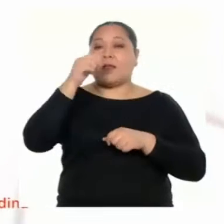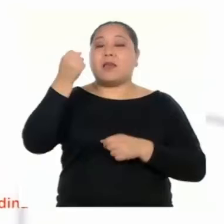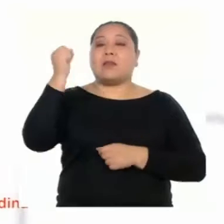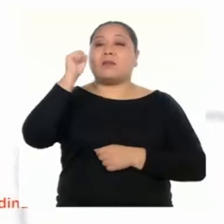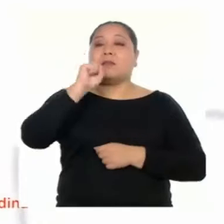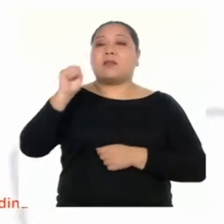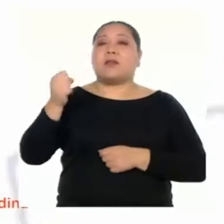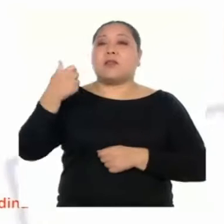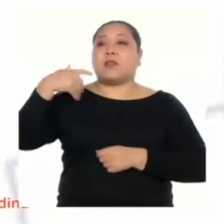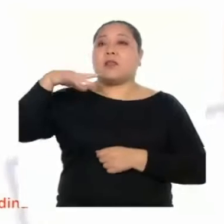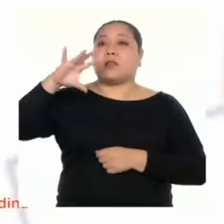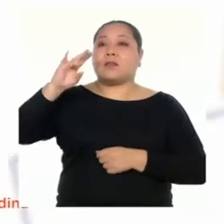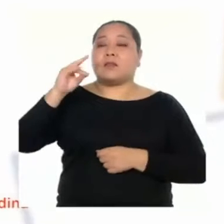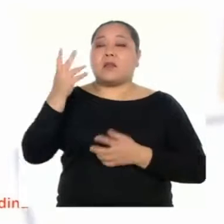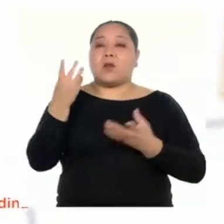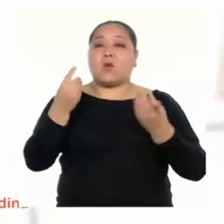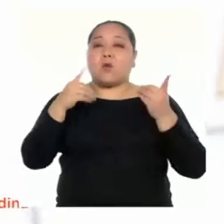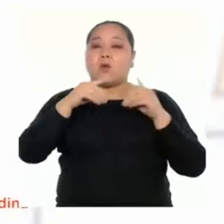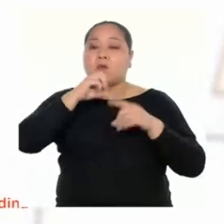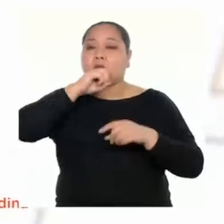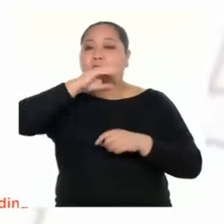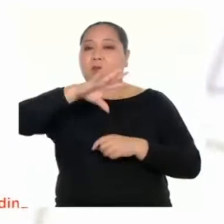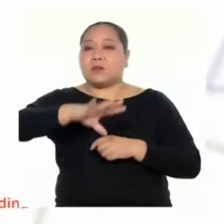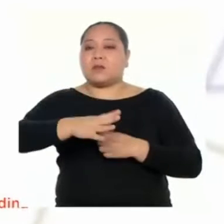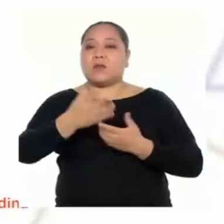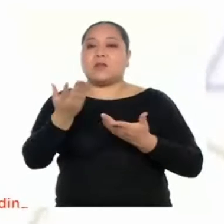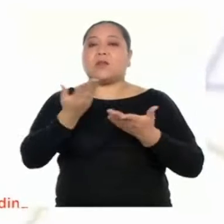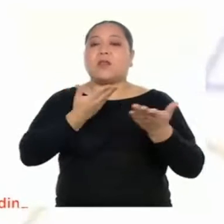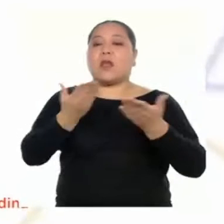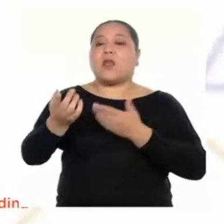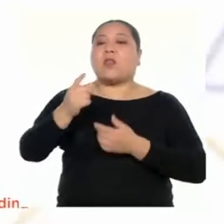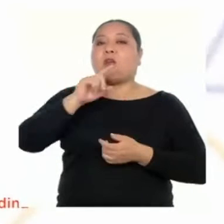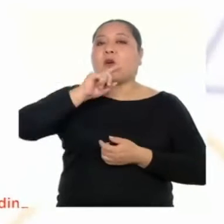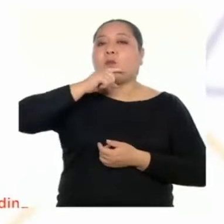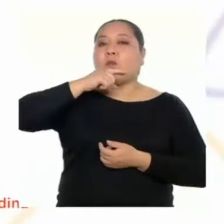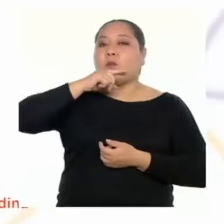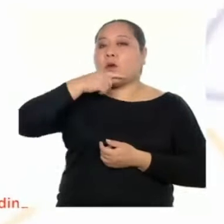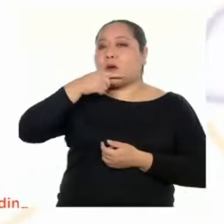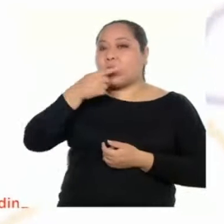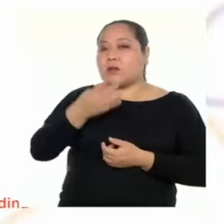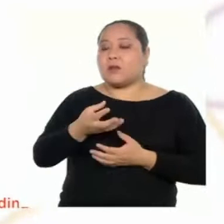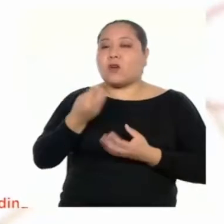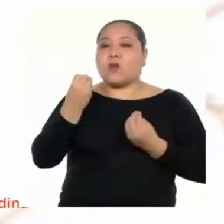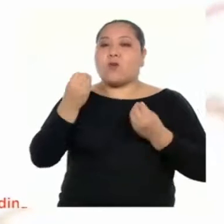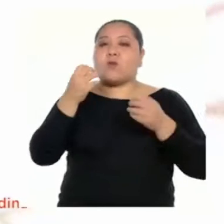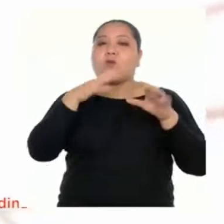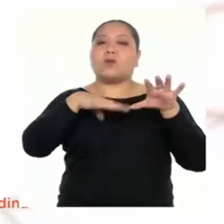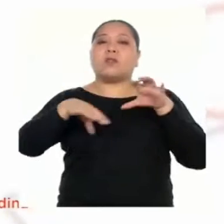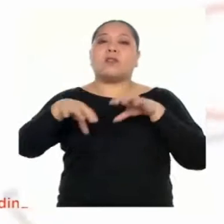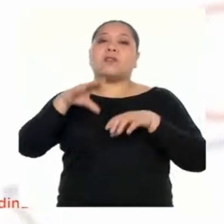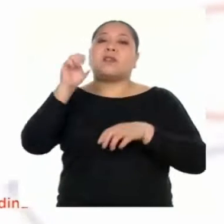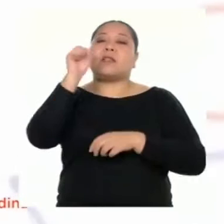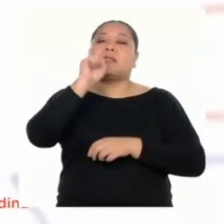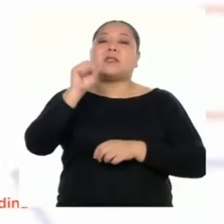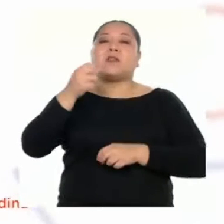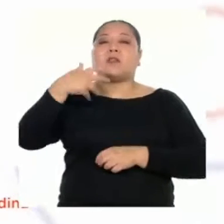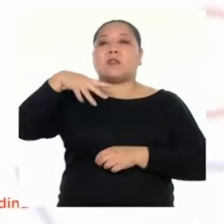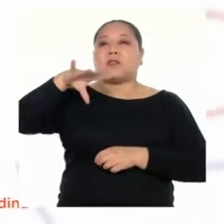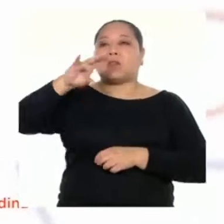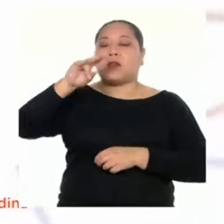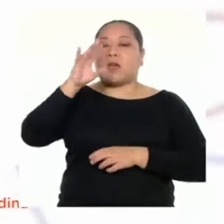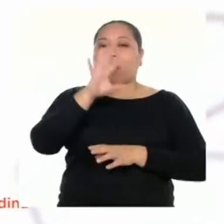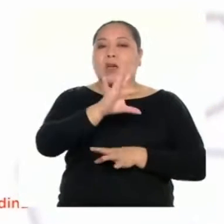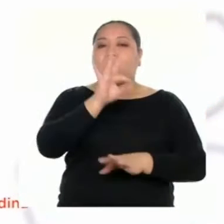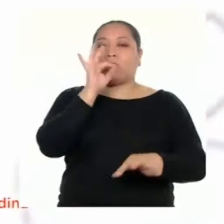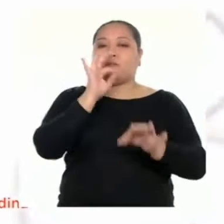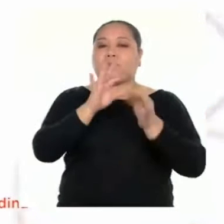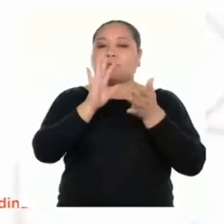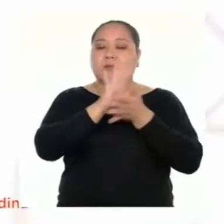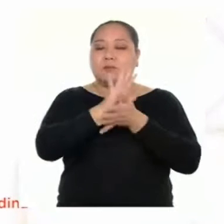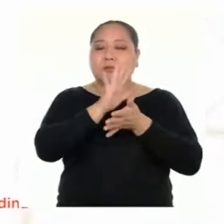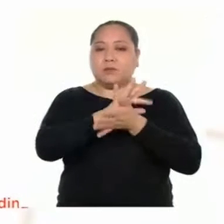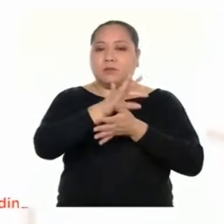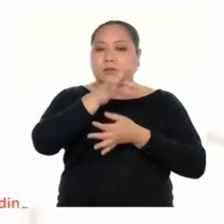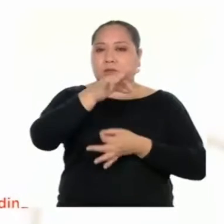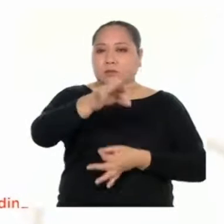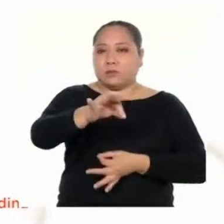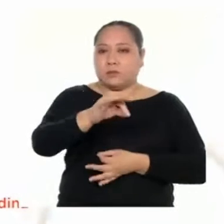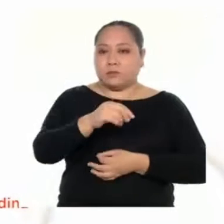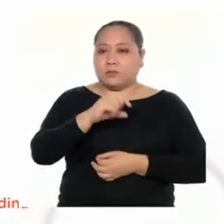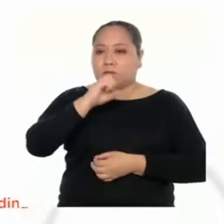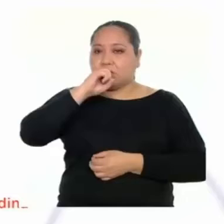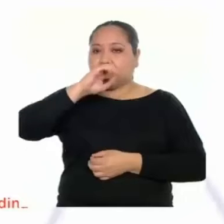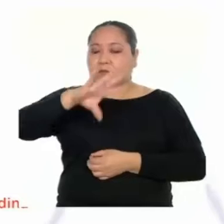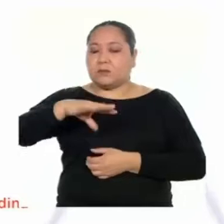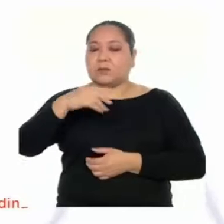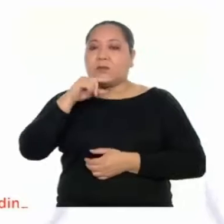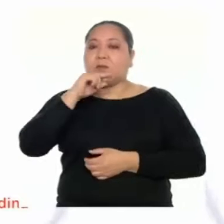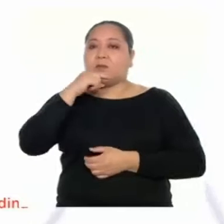XVII, cuando hace referencia al trato de las mujeres recibido en el siglo XVII, lo que encontramos en los documentos refiere